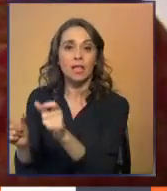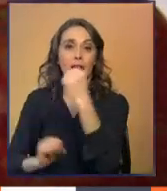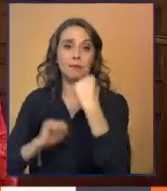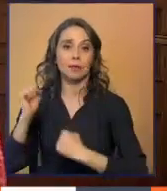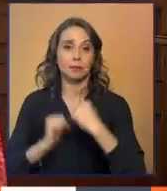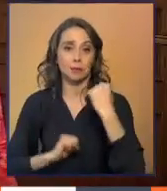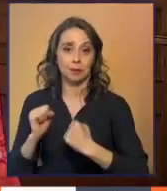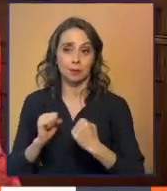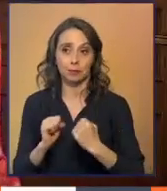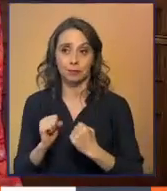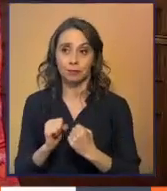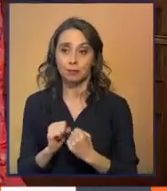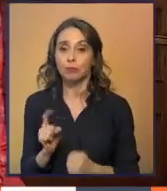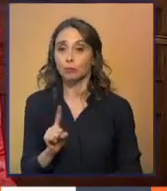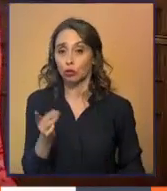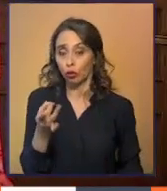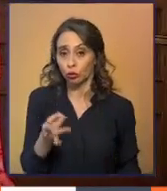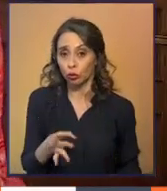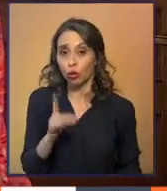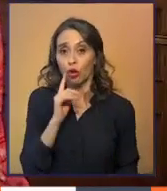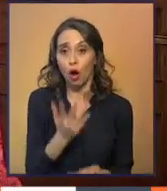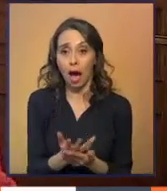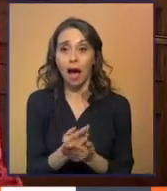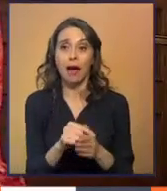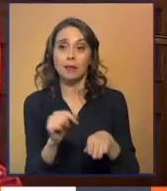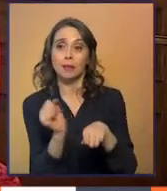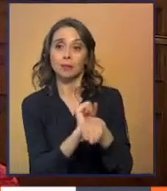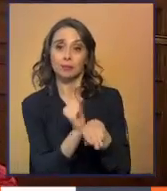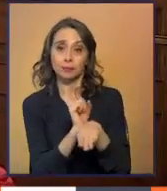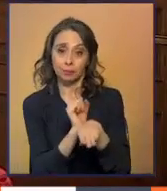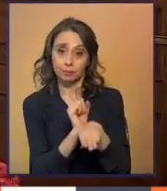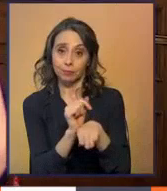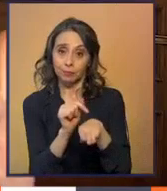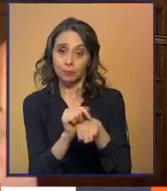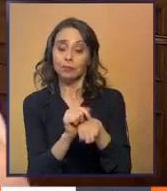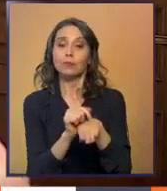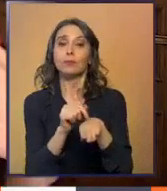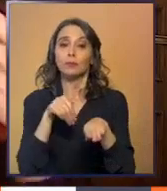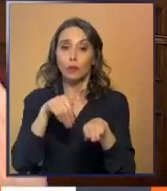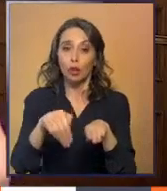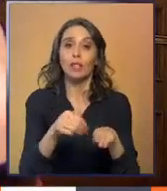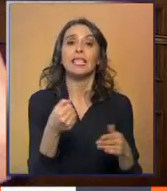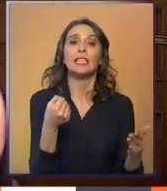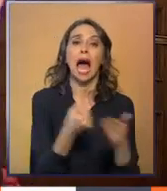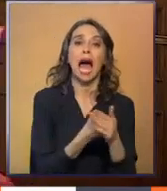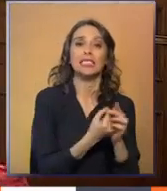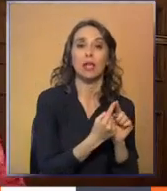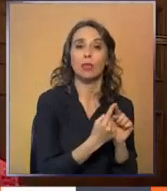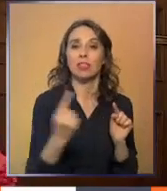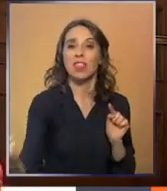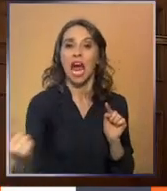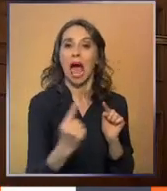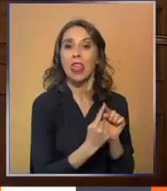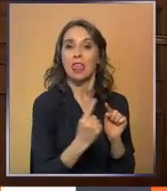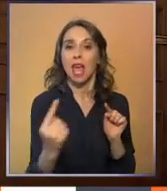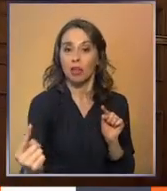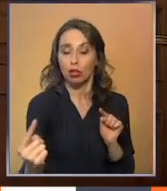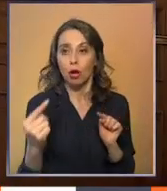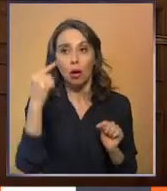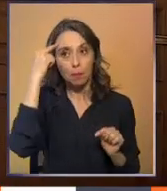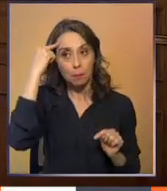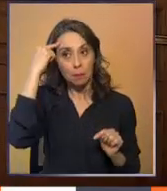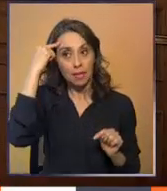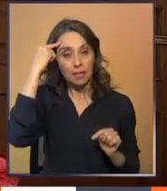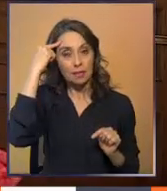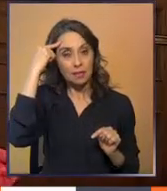empresas. No solamente tenemos vehículos involucrados en accidente de trayecto, que es lo que uno tendería a pensar en